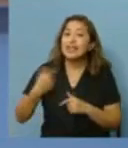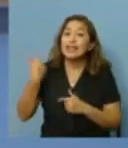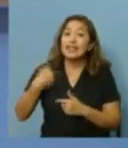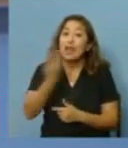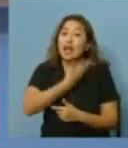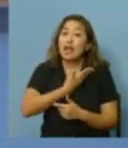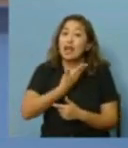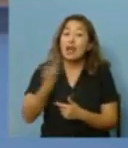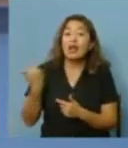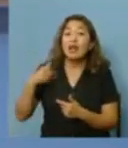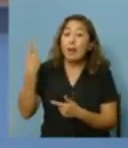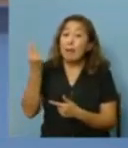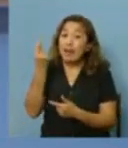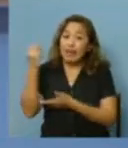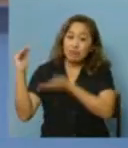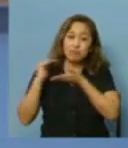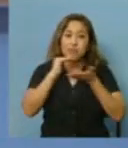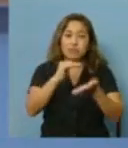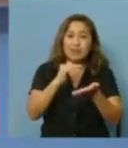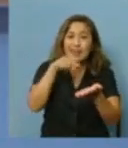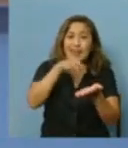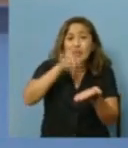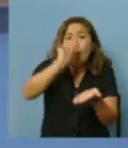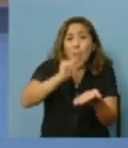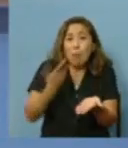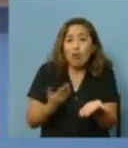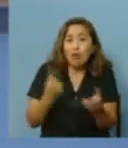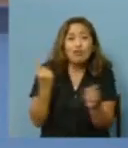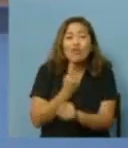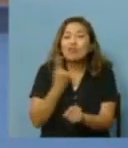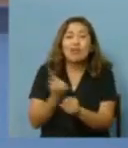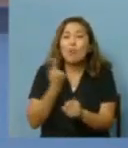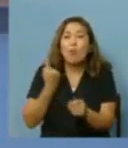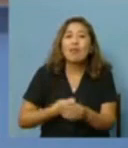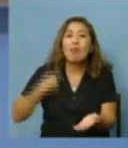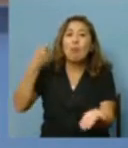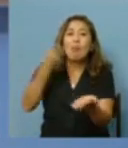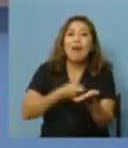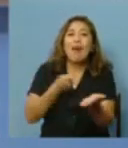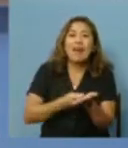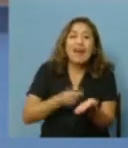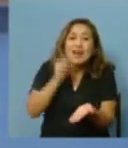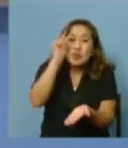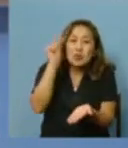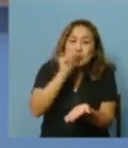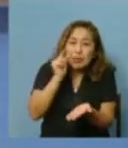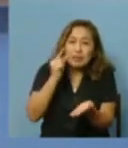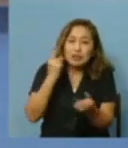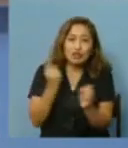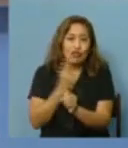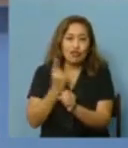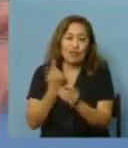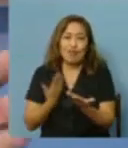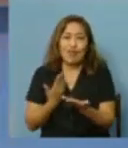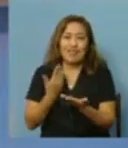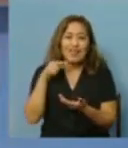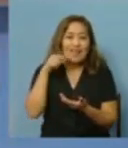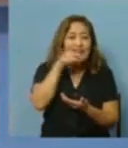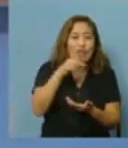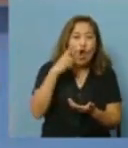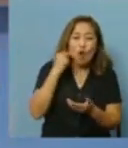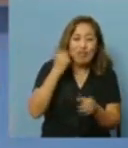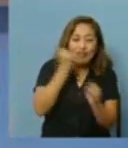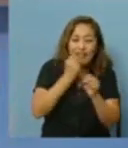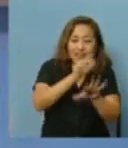el fondo que hoy por hoy estamos teniendo no alcanzan para cubrir ni siquiera una mínima parte de eso de esa inversión y ese costo